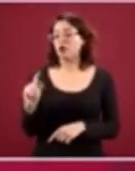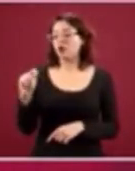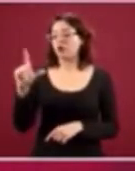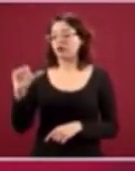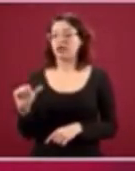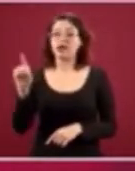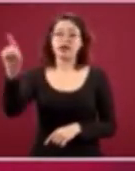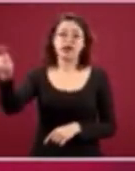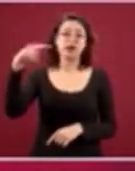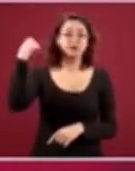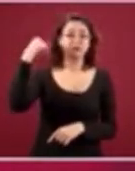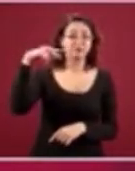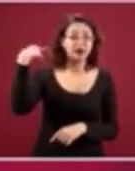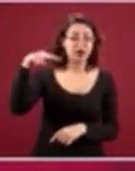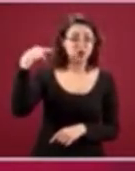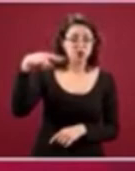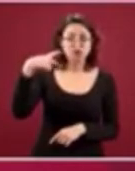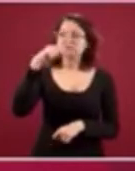Veracruz, antier,